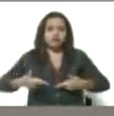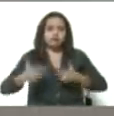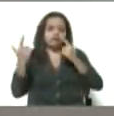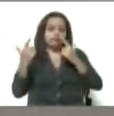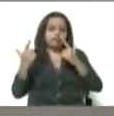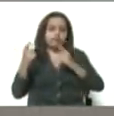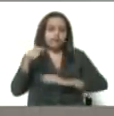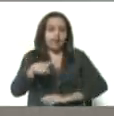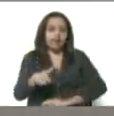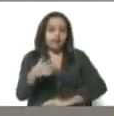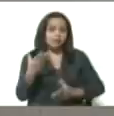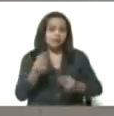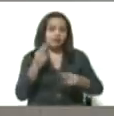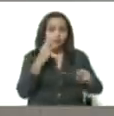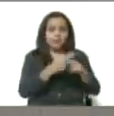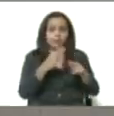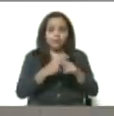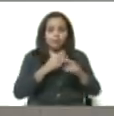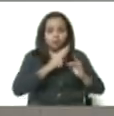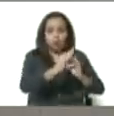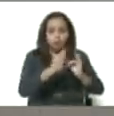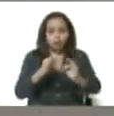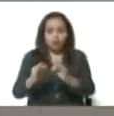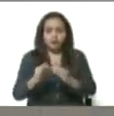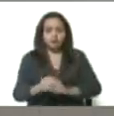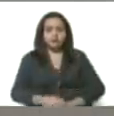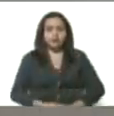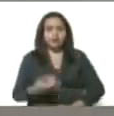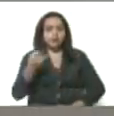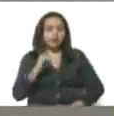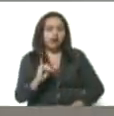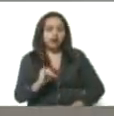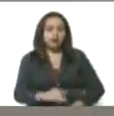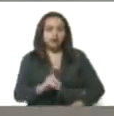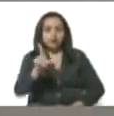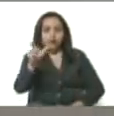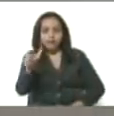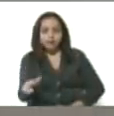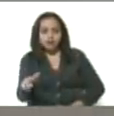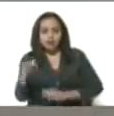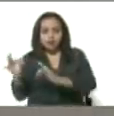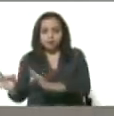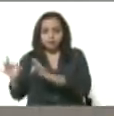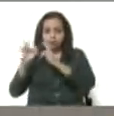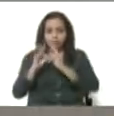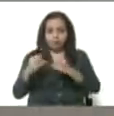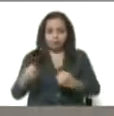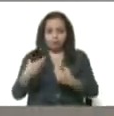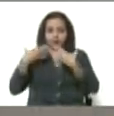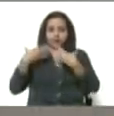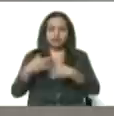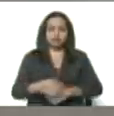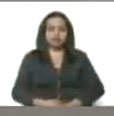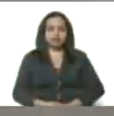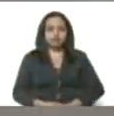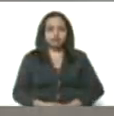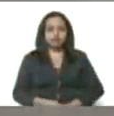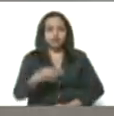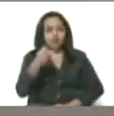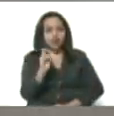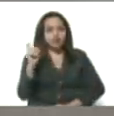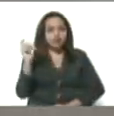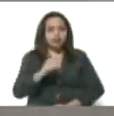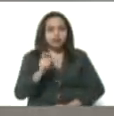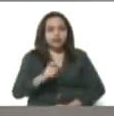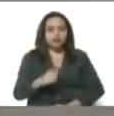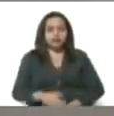tan altamente contagioso y letal es una persona susceptible para infectarlo. Por eso la necesidad